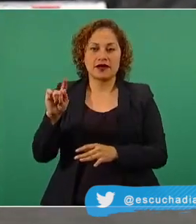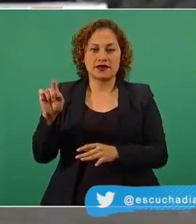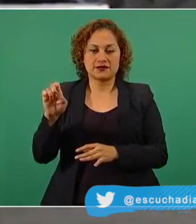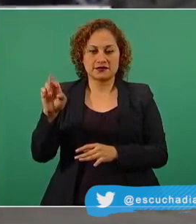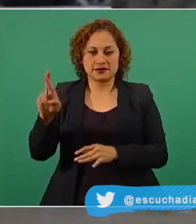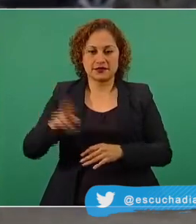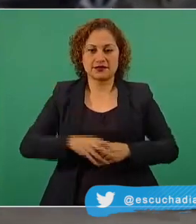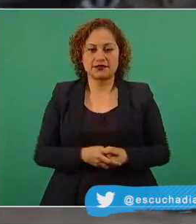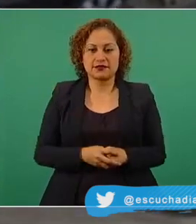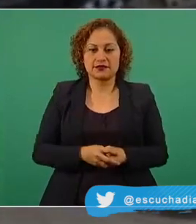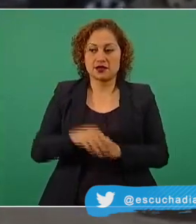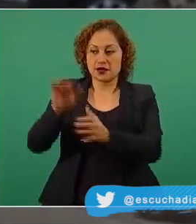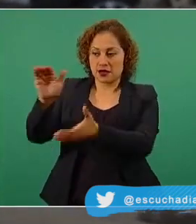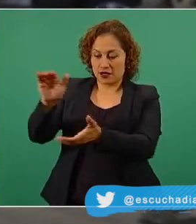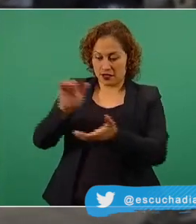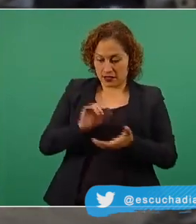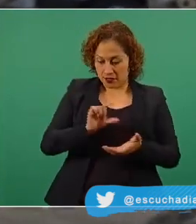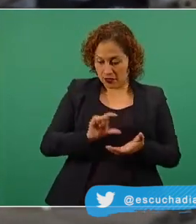Llegan